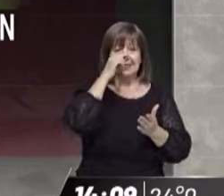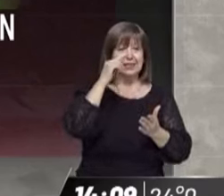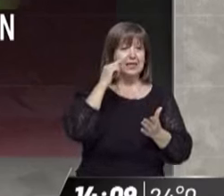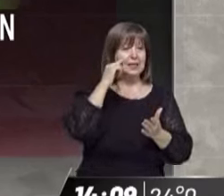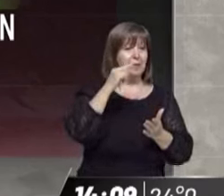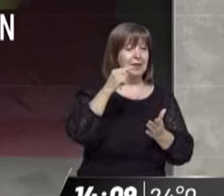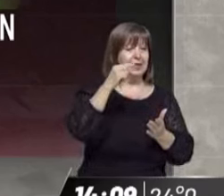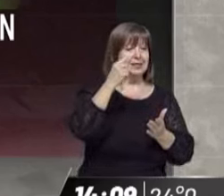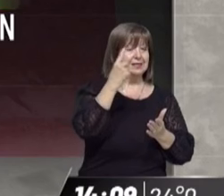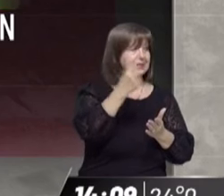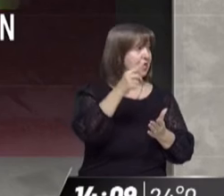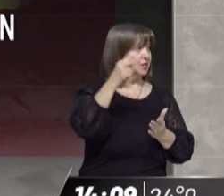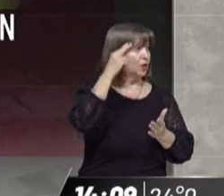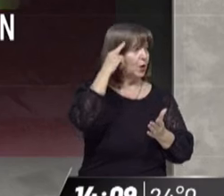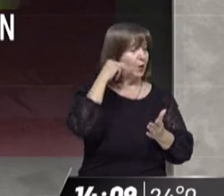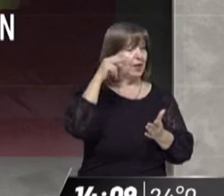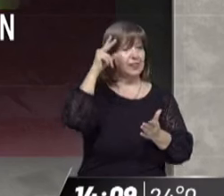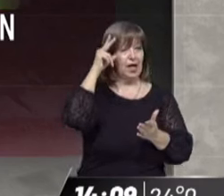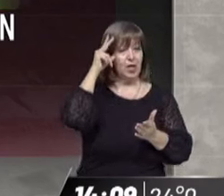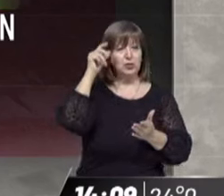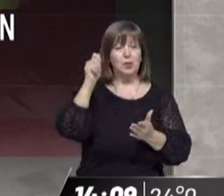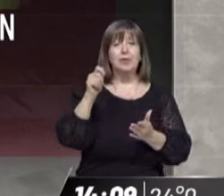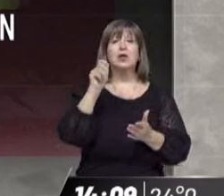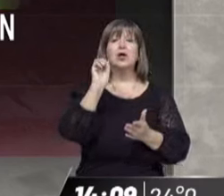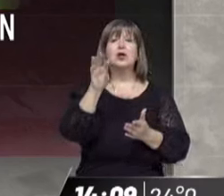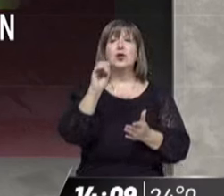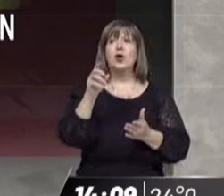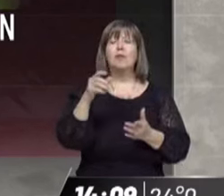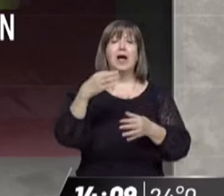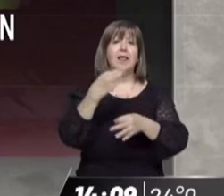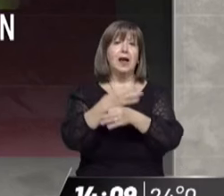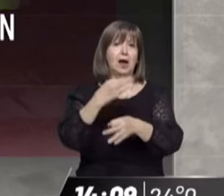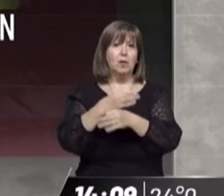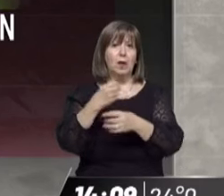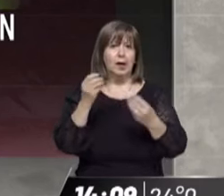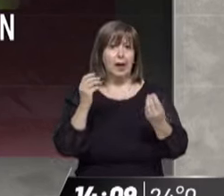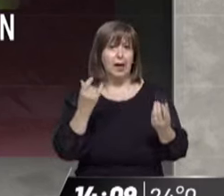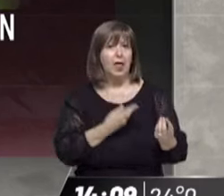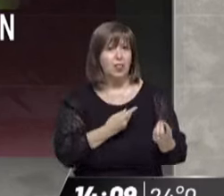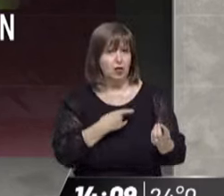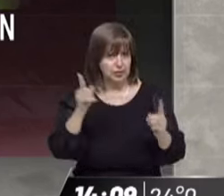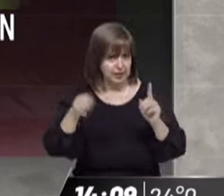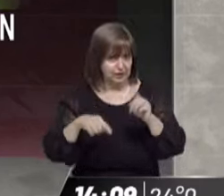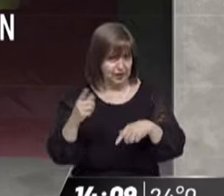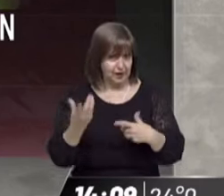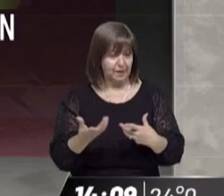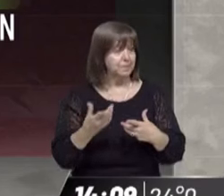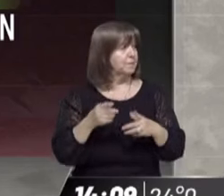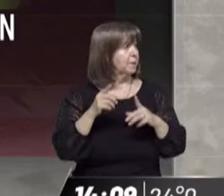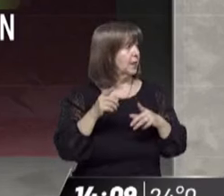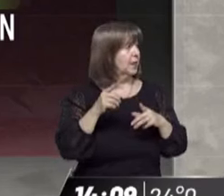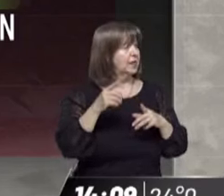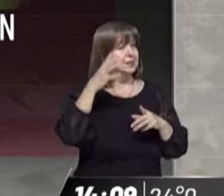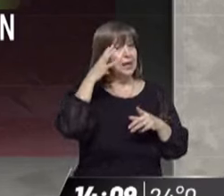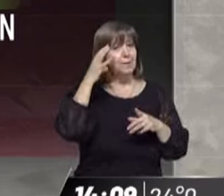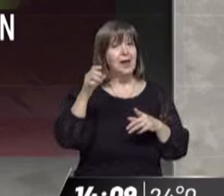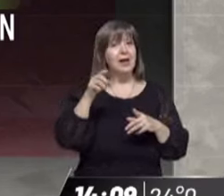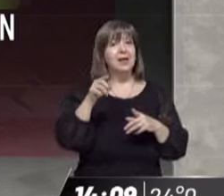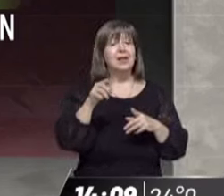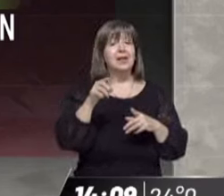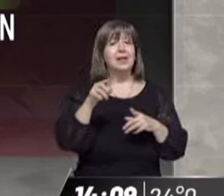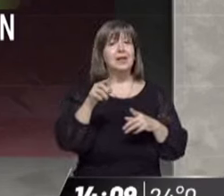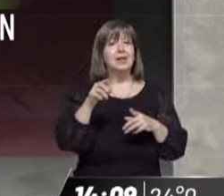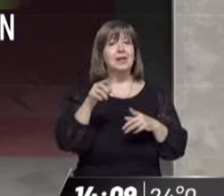el nombre de la escuela a la que asisten los estudiantes y los chicos de esa determinada Vamos familia. A recordar que es para